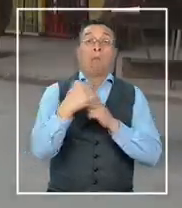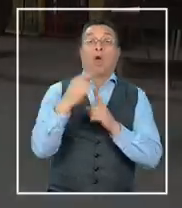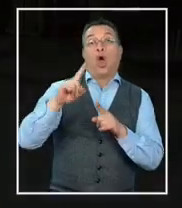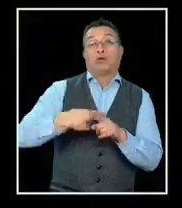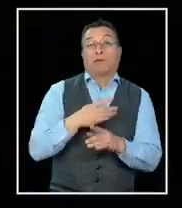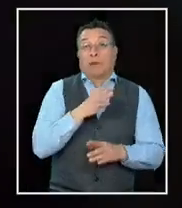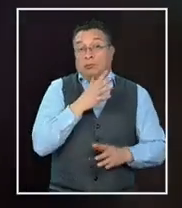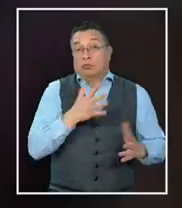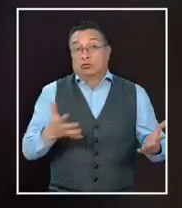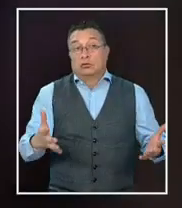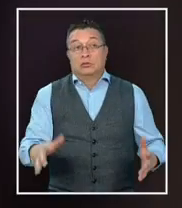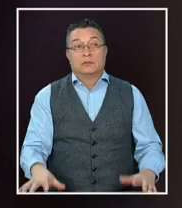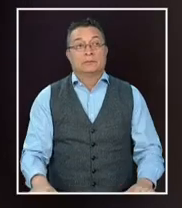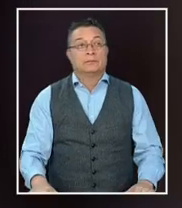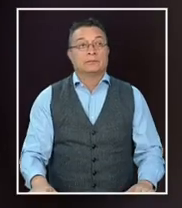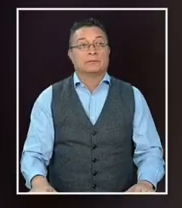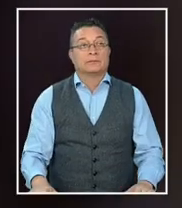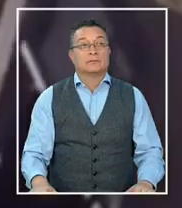hacer.